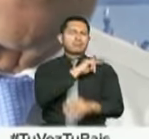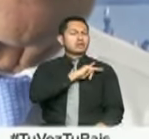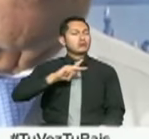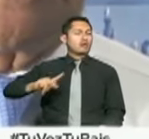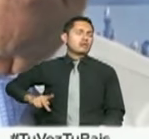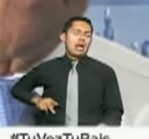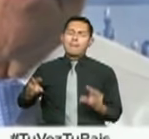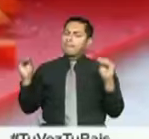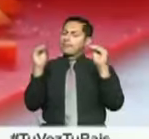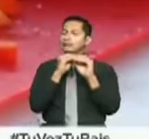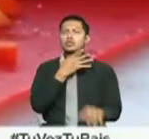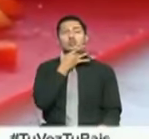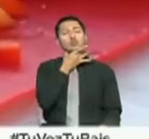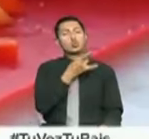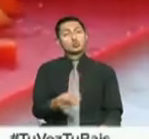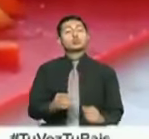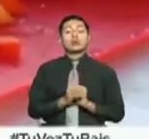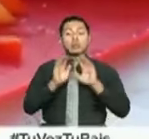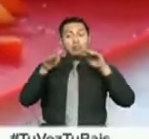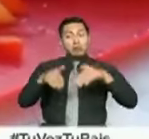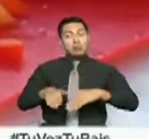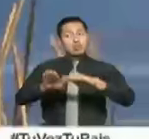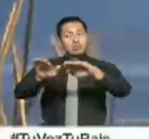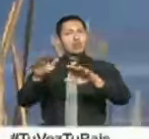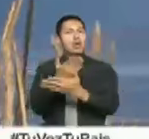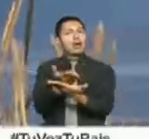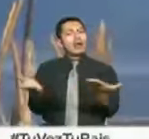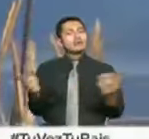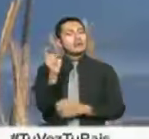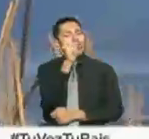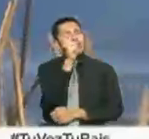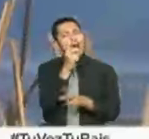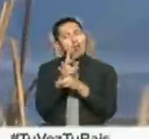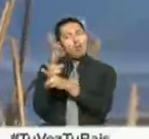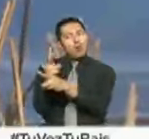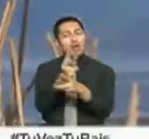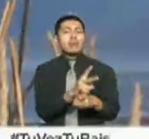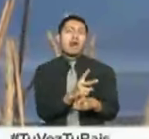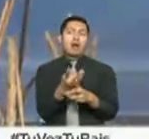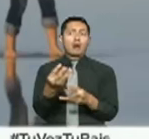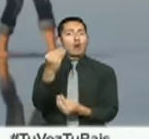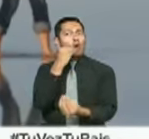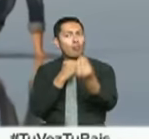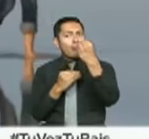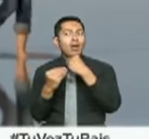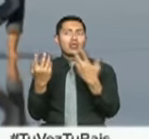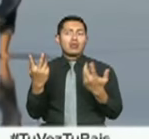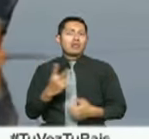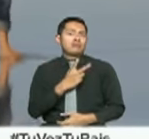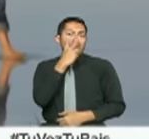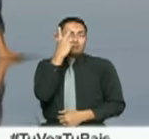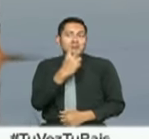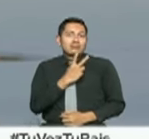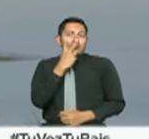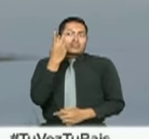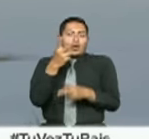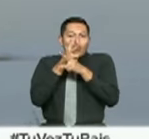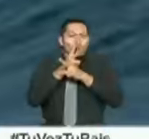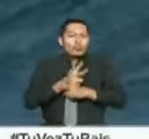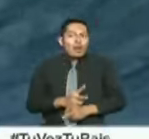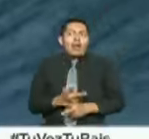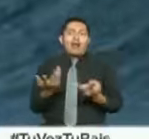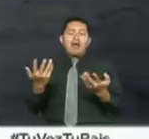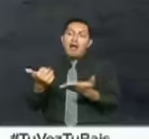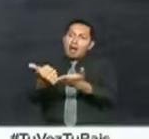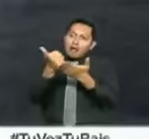rol crítico que el océano juega en nuestras vidas diarias. Nos provee comida y oxígeno, nos protege y nos inspira.